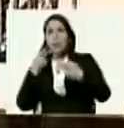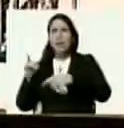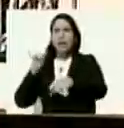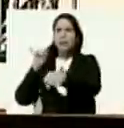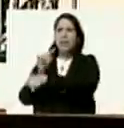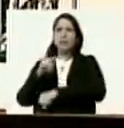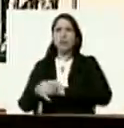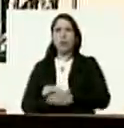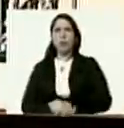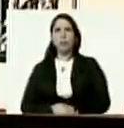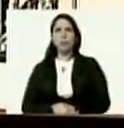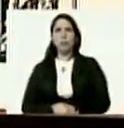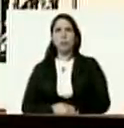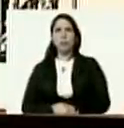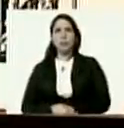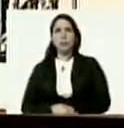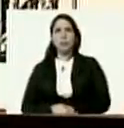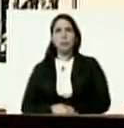traición.